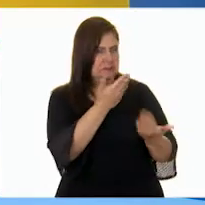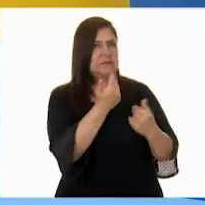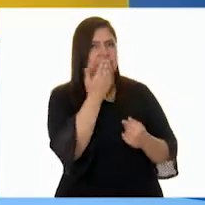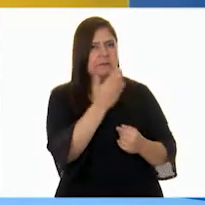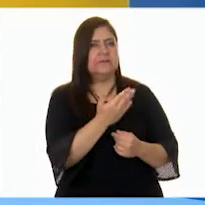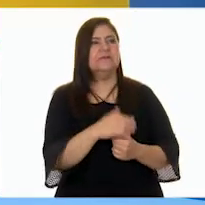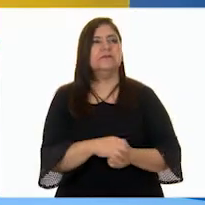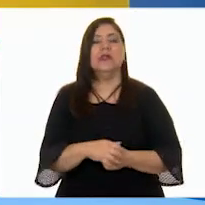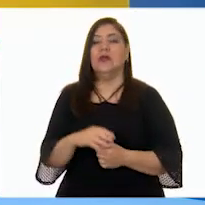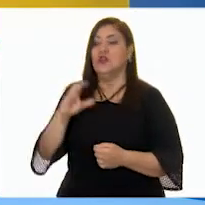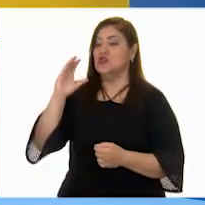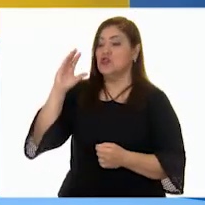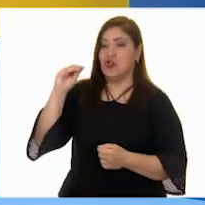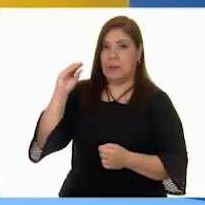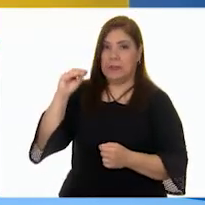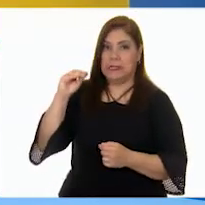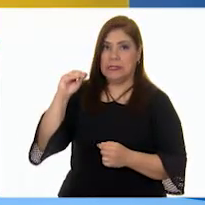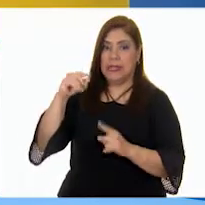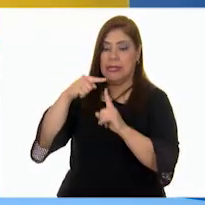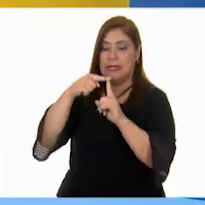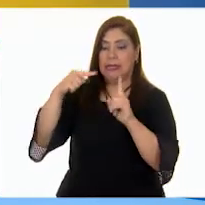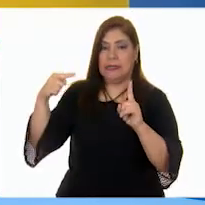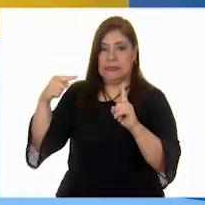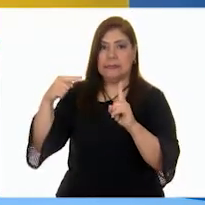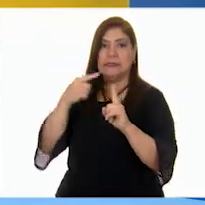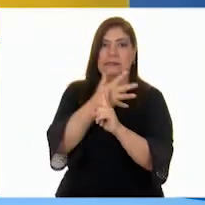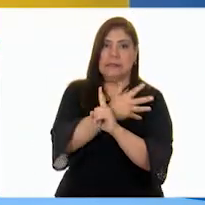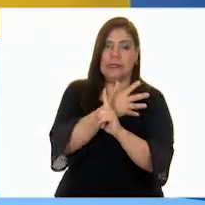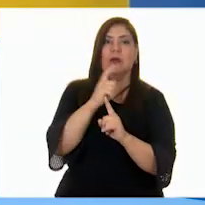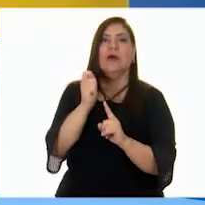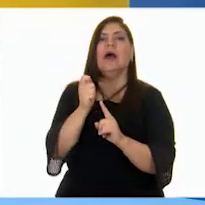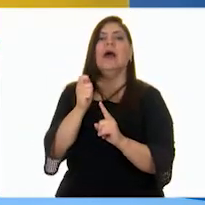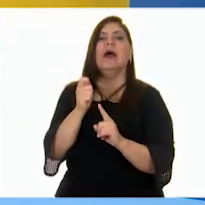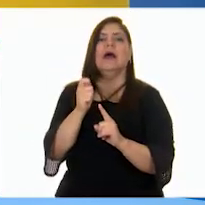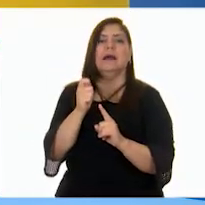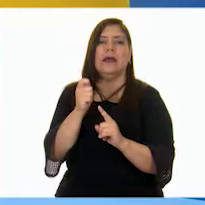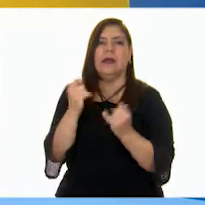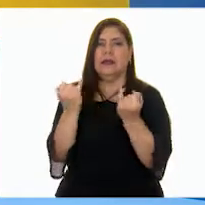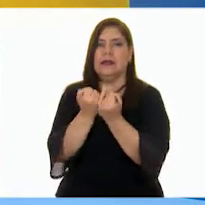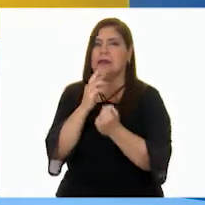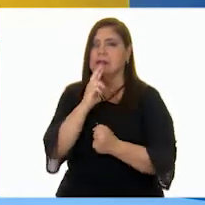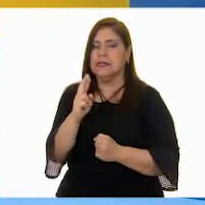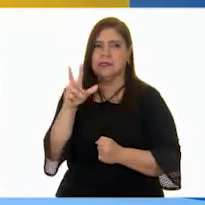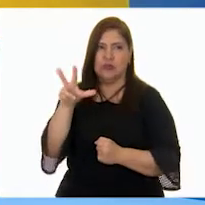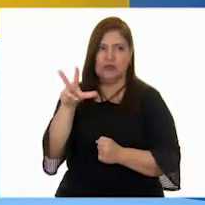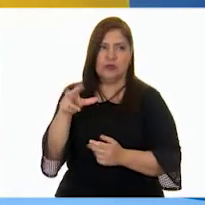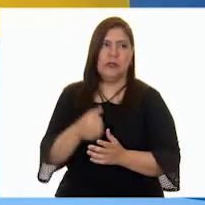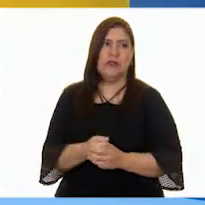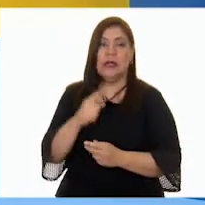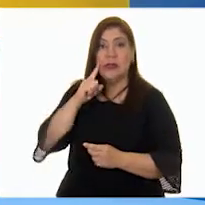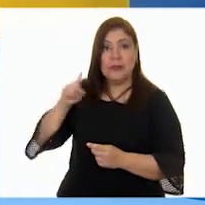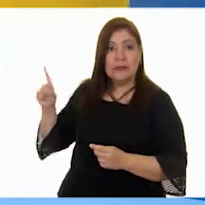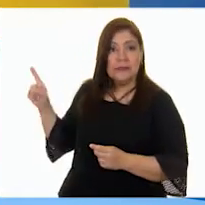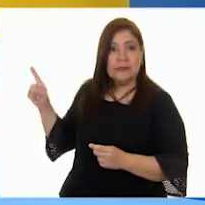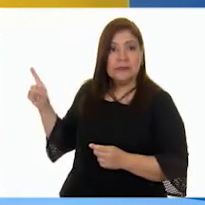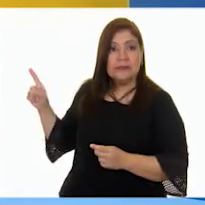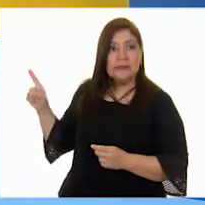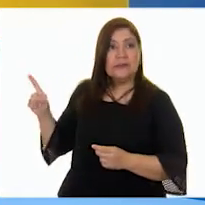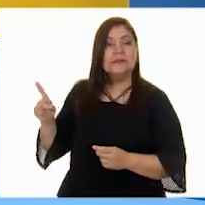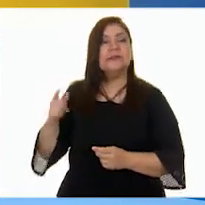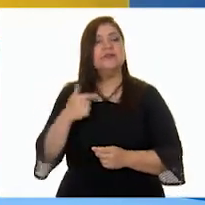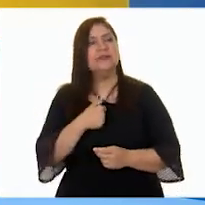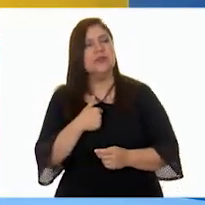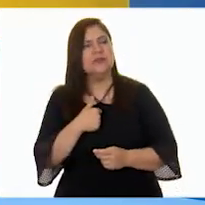90 entre 5, esto es igual a 18. Muy bien. Y como estamos buscando